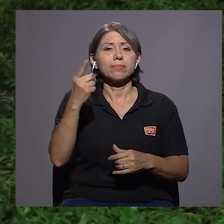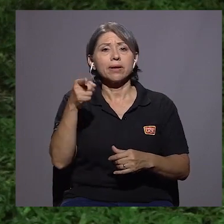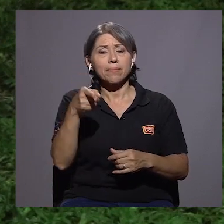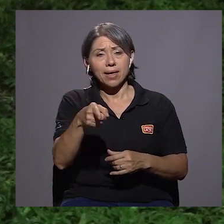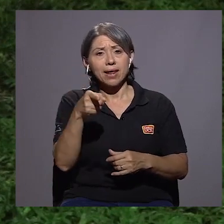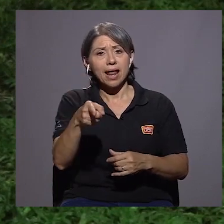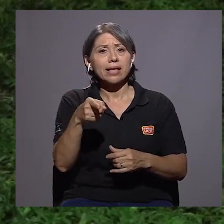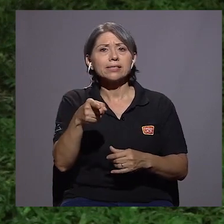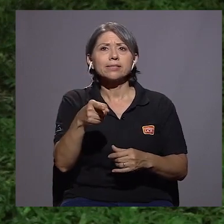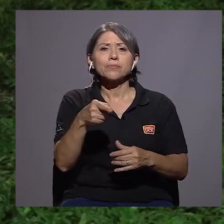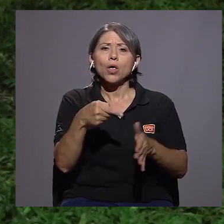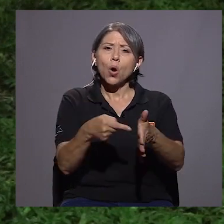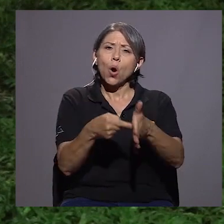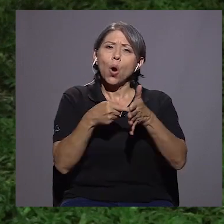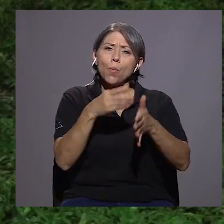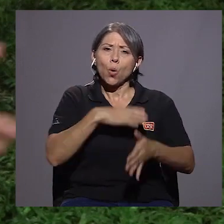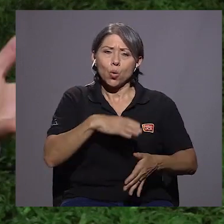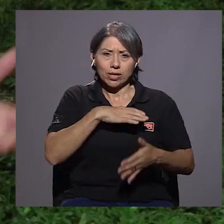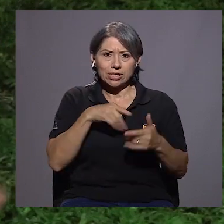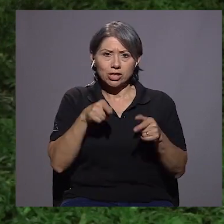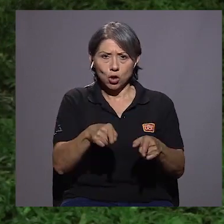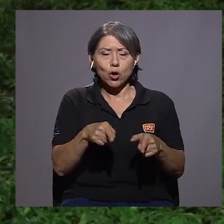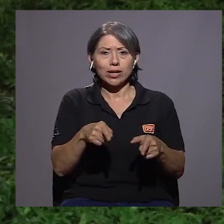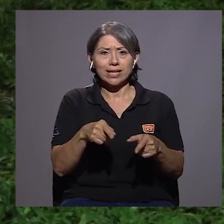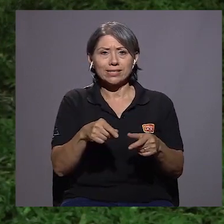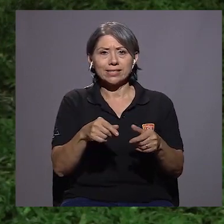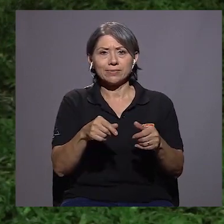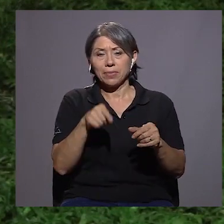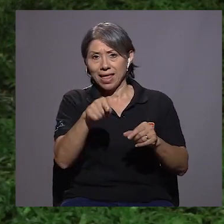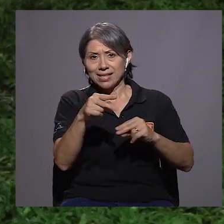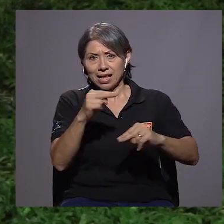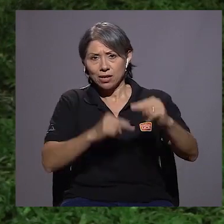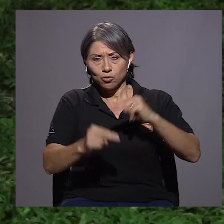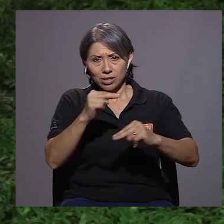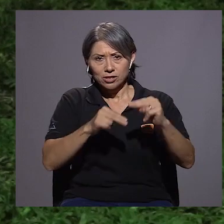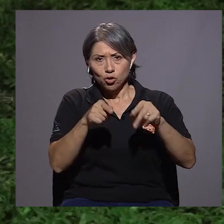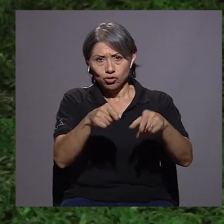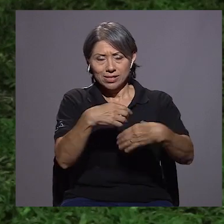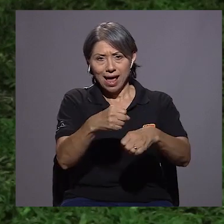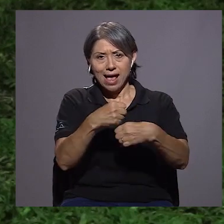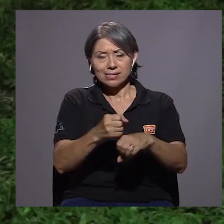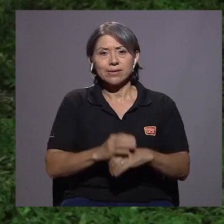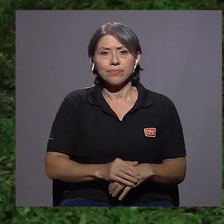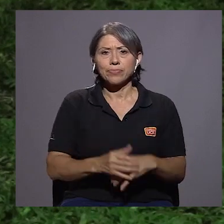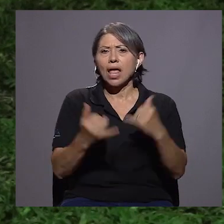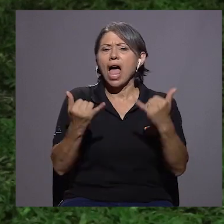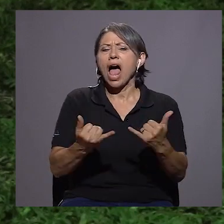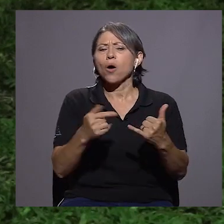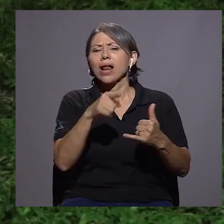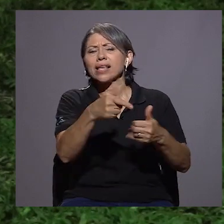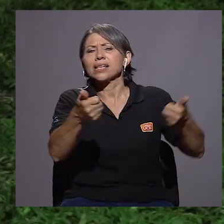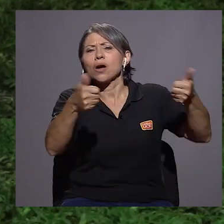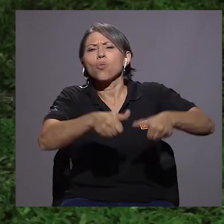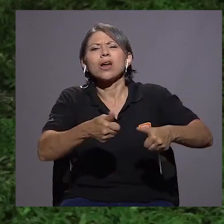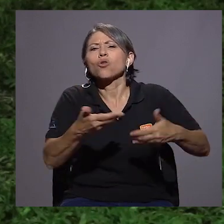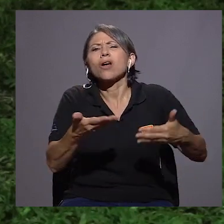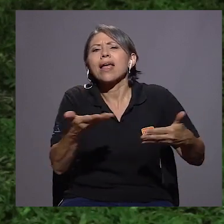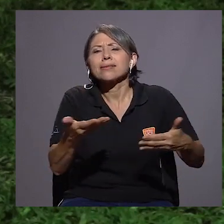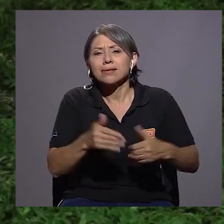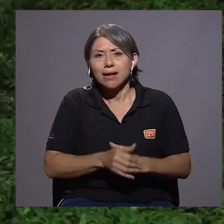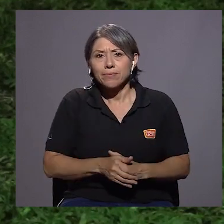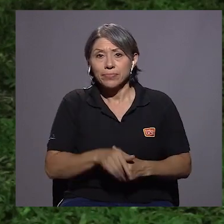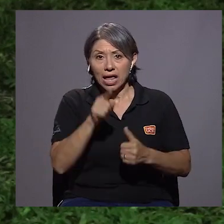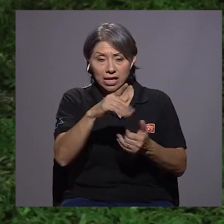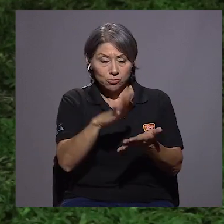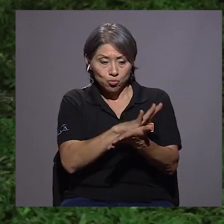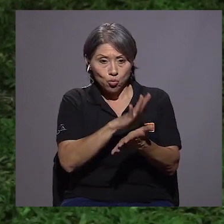primeras como condiciones bajo las cuales se lleva esta negociación. Ahora, ¿qué sale de ese acuerdo? Ese